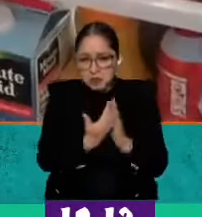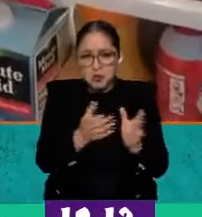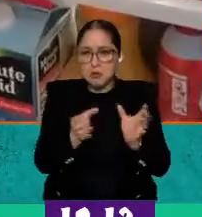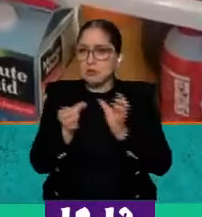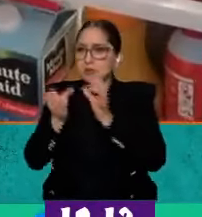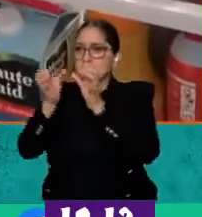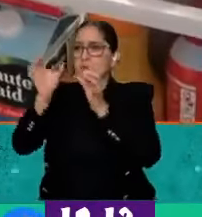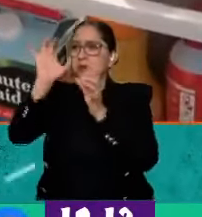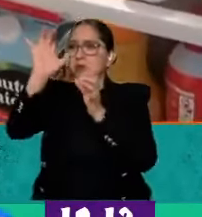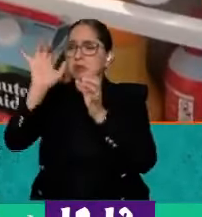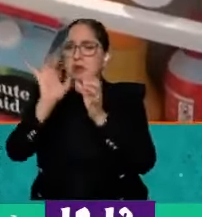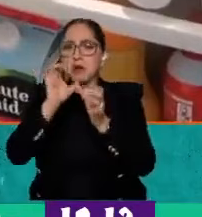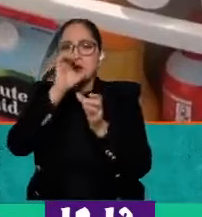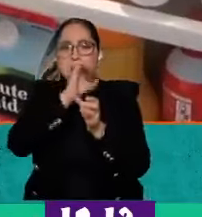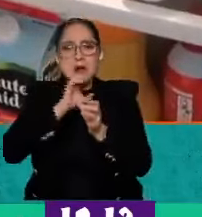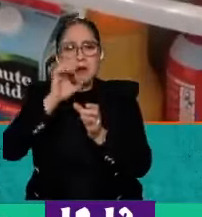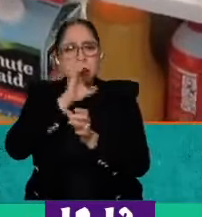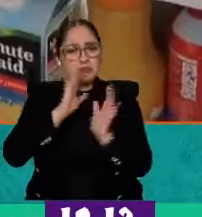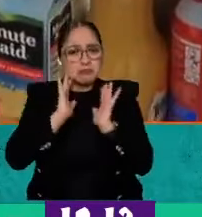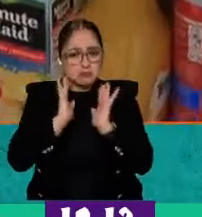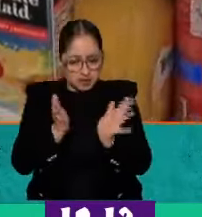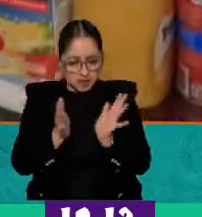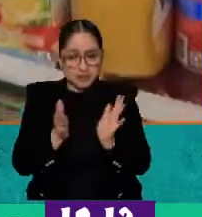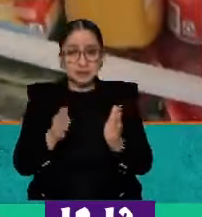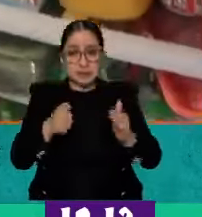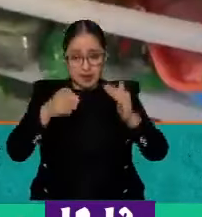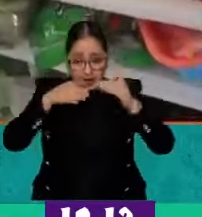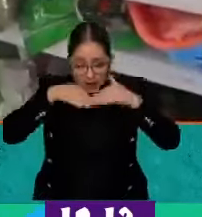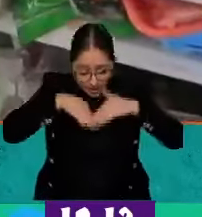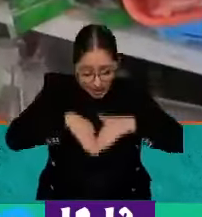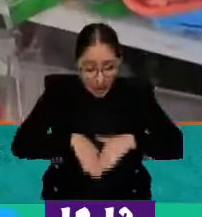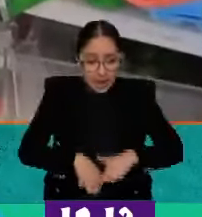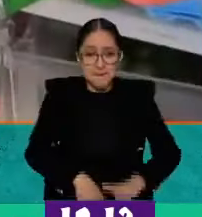más. En la parte de abajo van